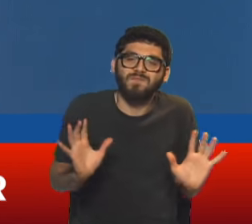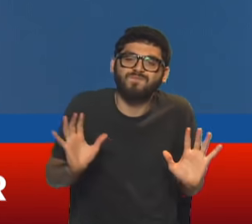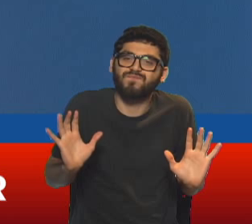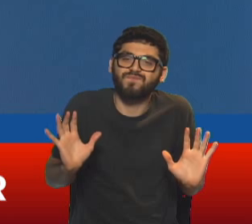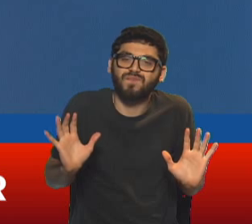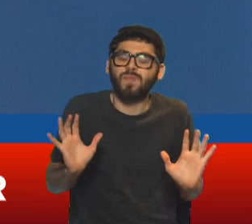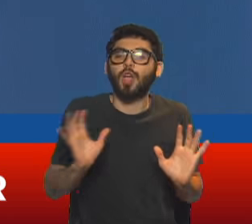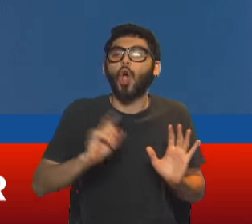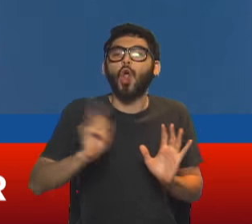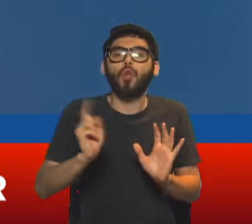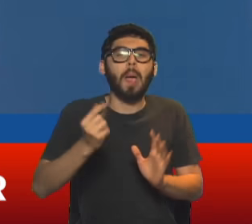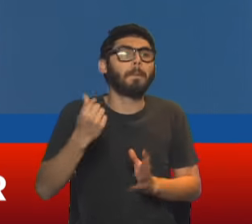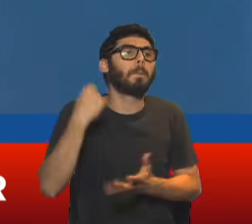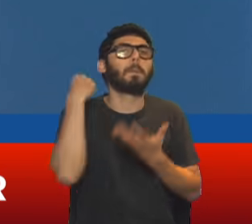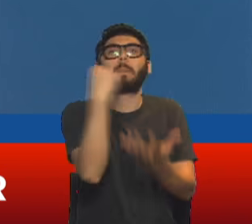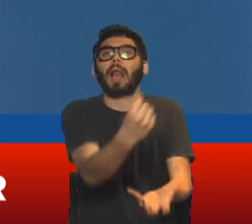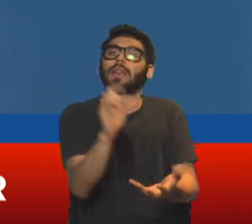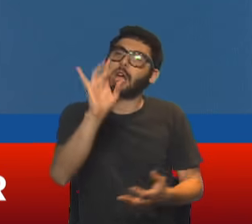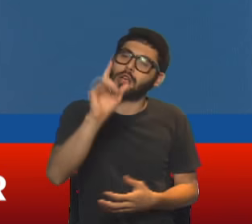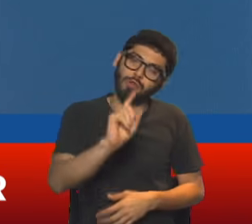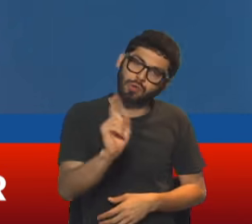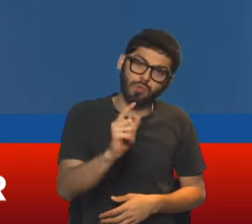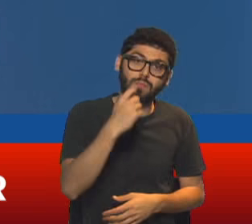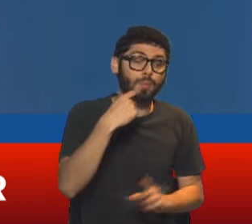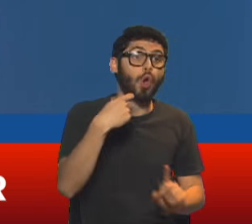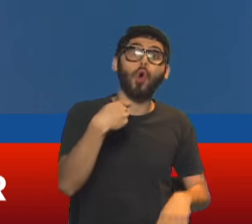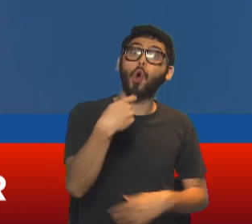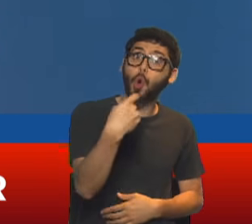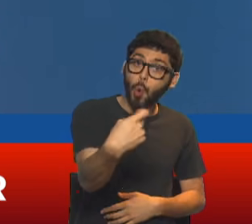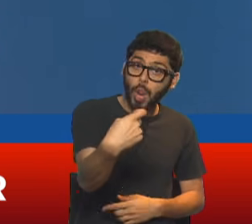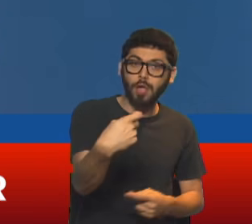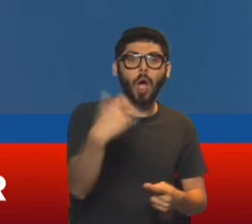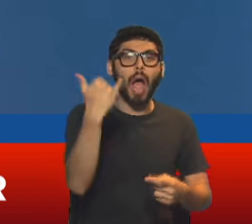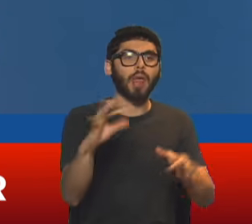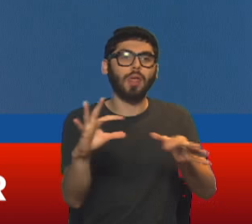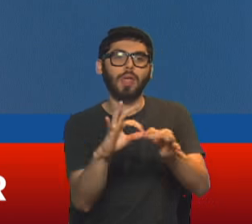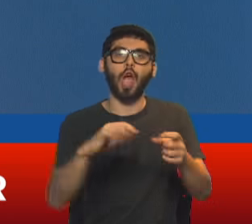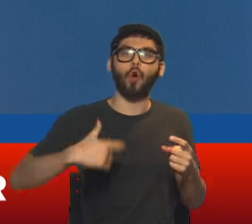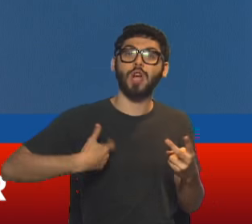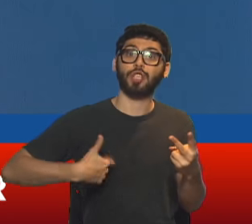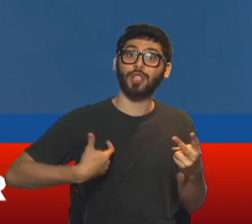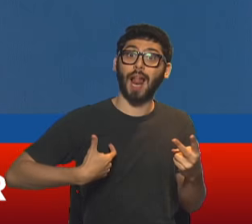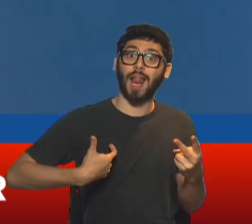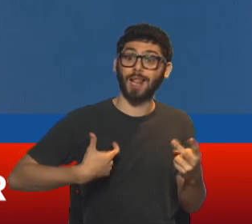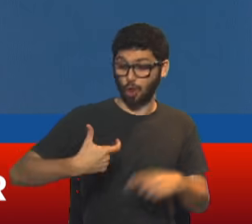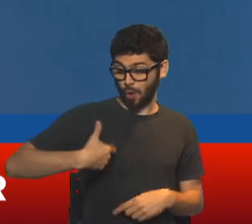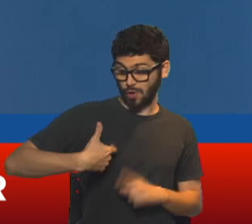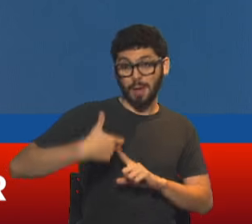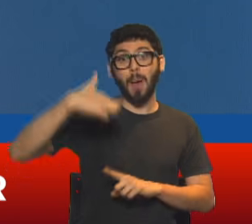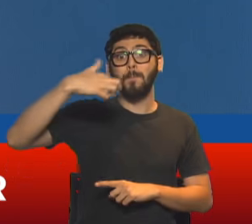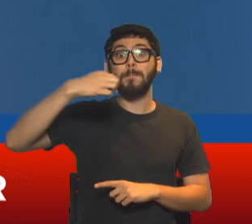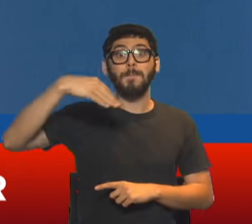hay solamente transferencia de dinero mira cuando accedes a una jubilación accedes a una obra social cuando accedes a una obra social como el pami tenés